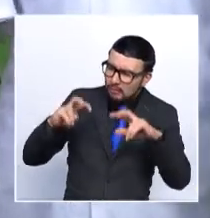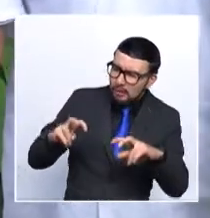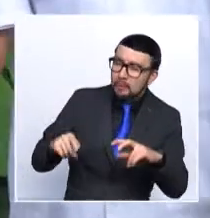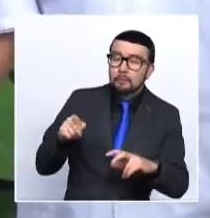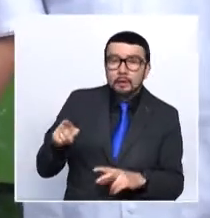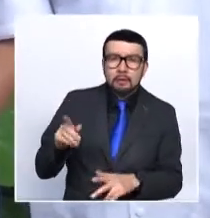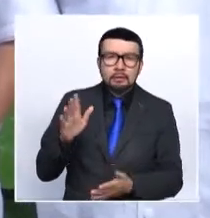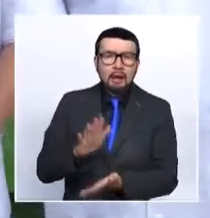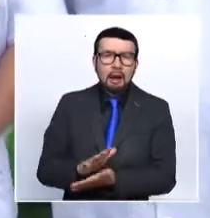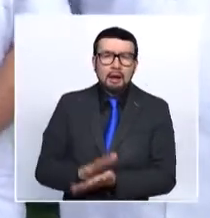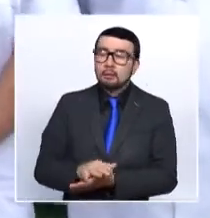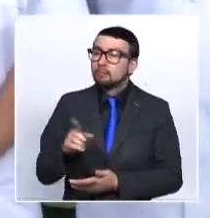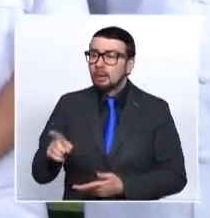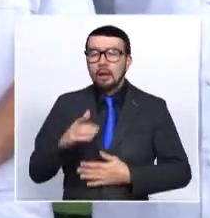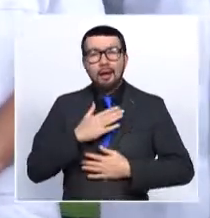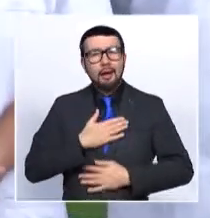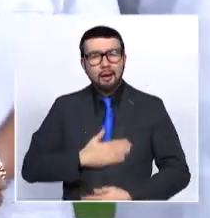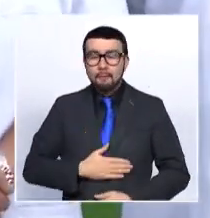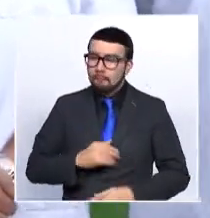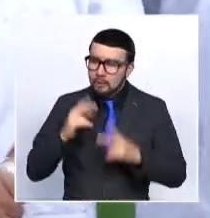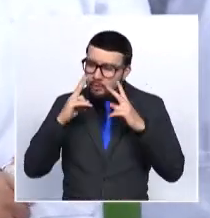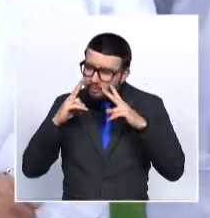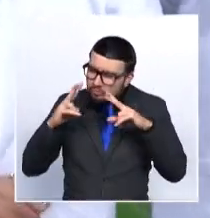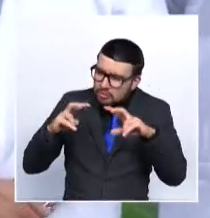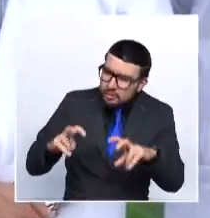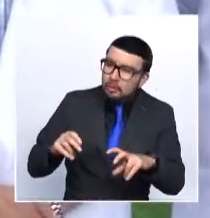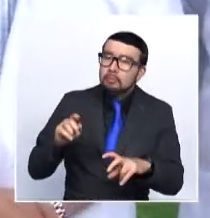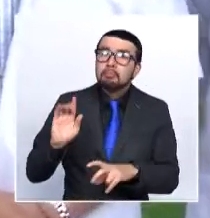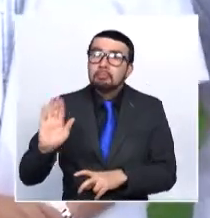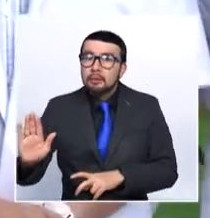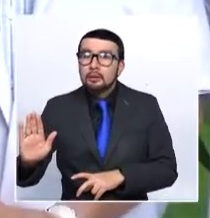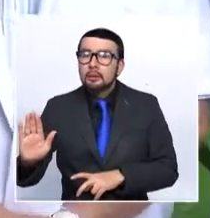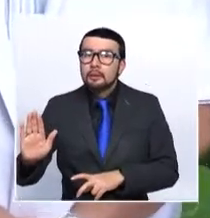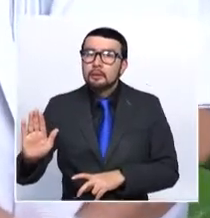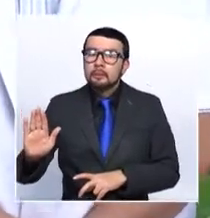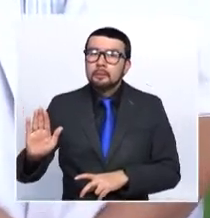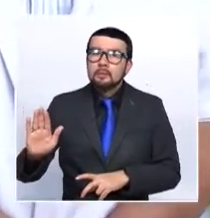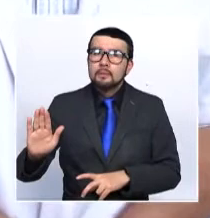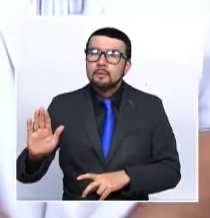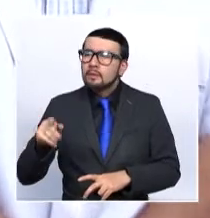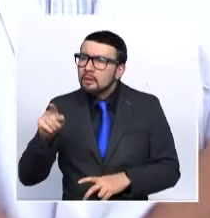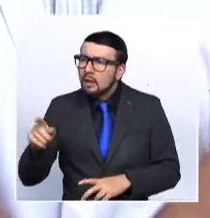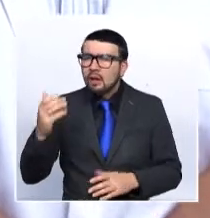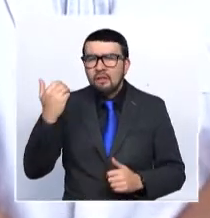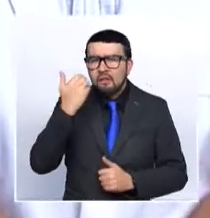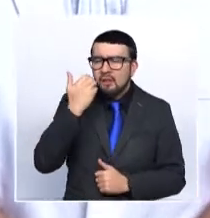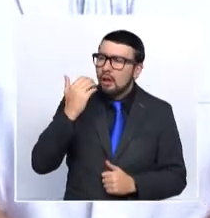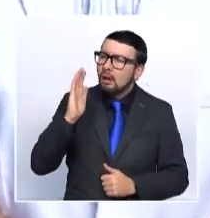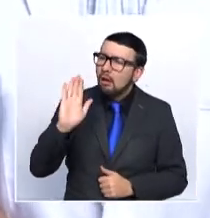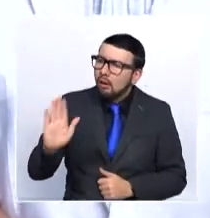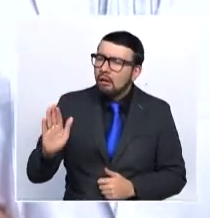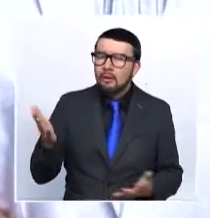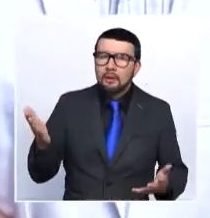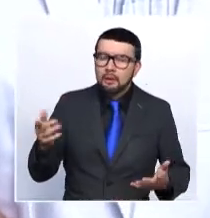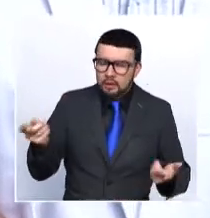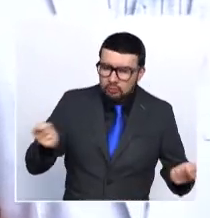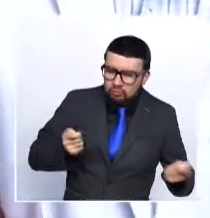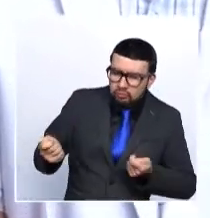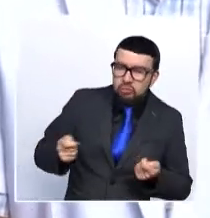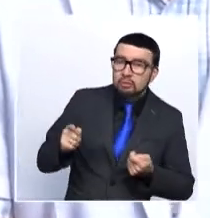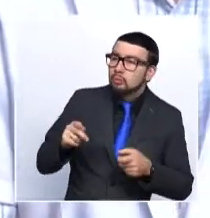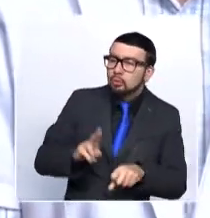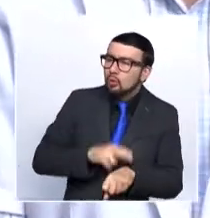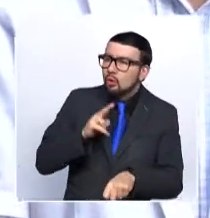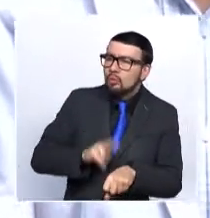tranquilidad, con calma, mirando como todos los aspectos de esa persona, de lo que lo llevaron a estar enfermo, de sus conductas, digamos, normales en su